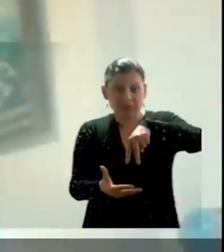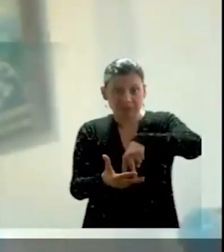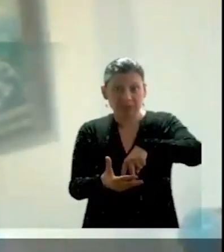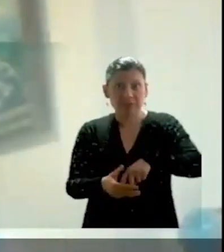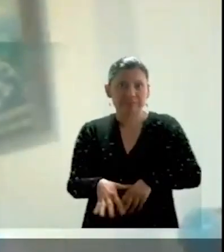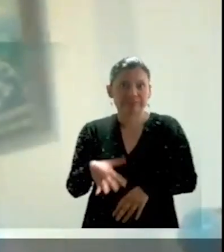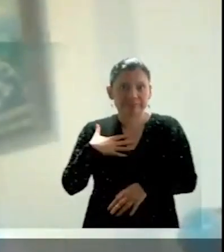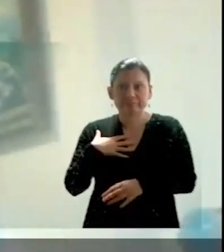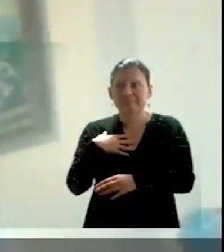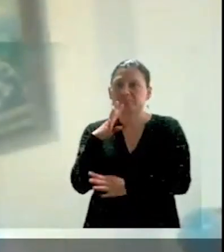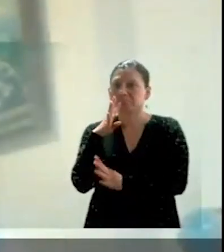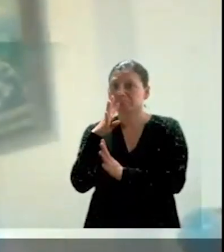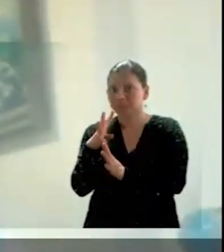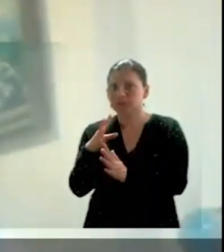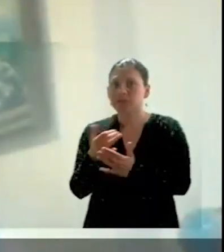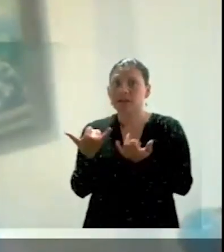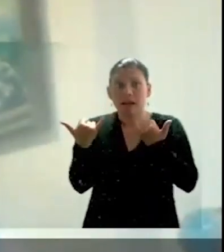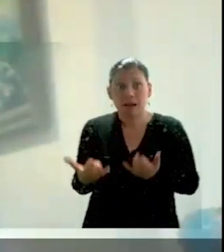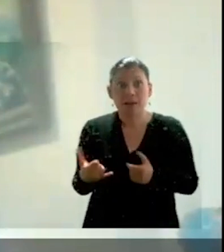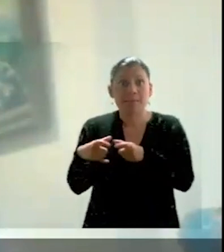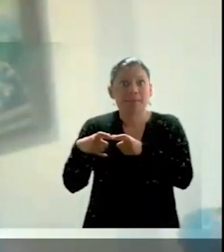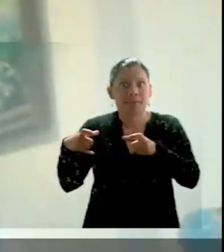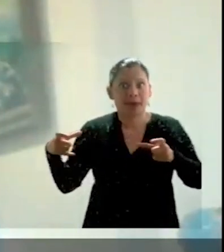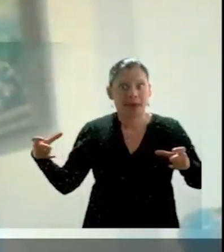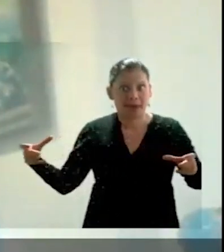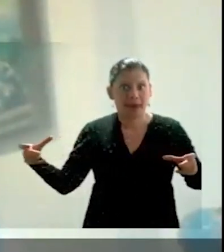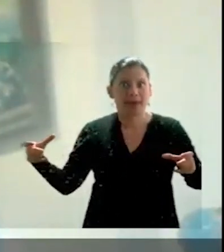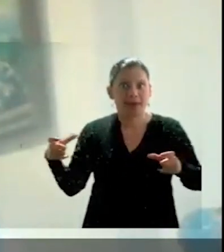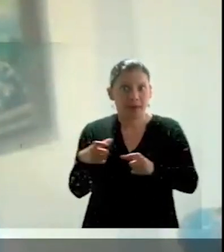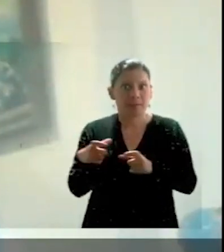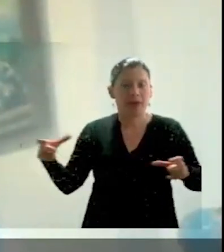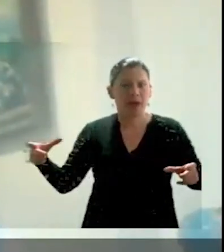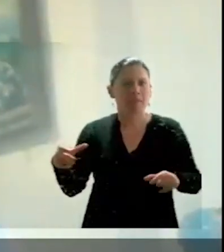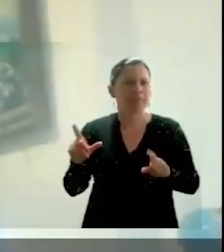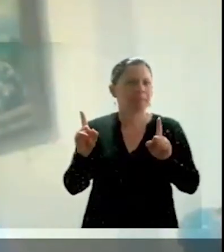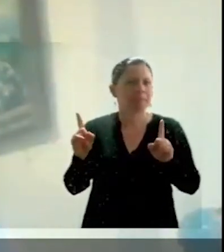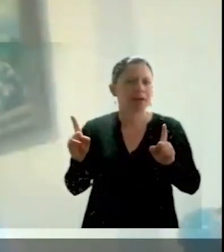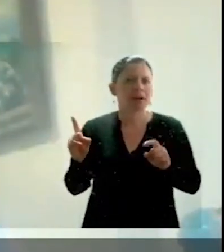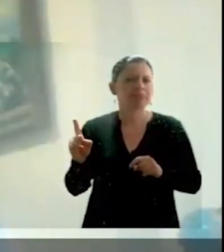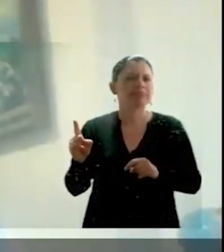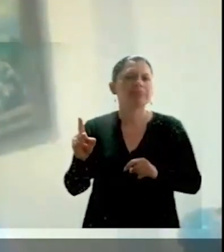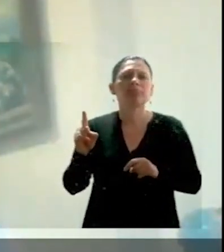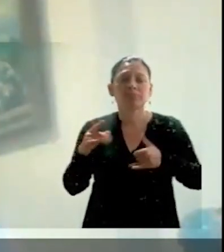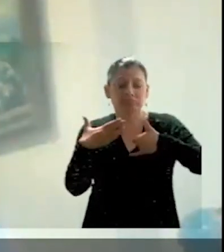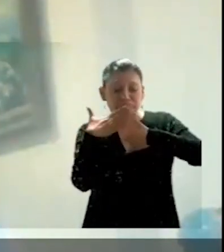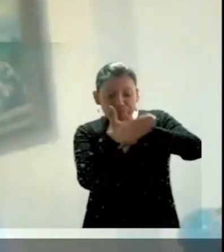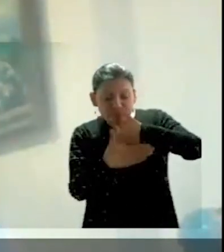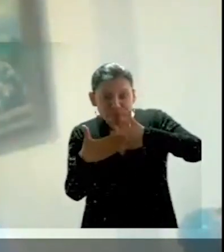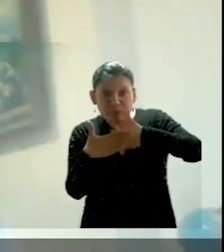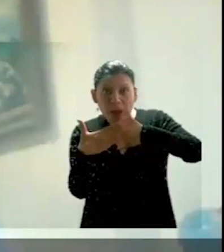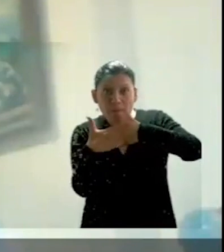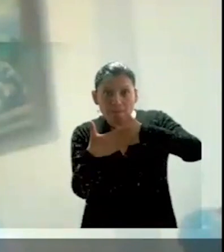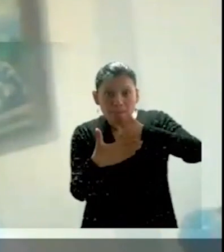esto del incumplimiento pues ahora se ha exacerbado, pero hay Hay departamentos y municipios y